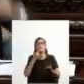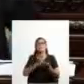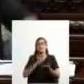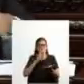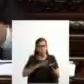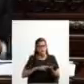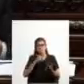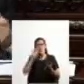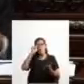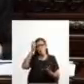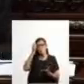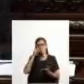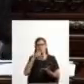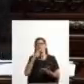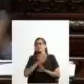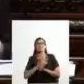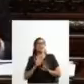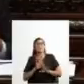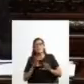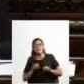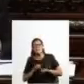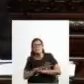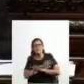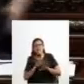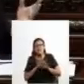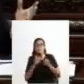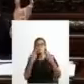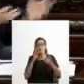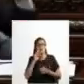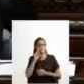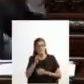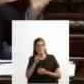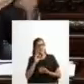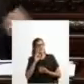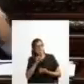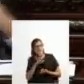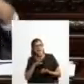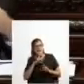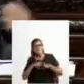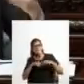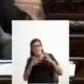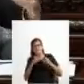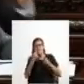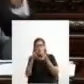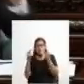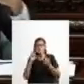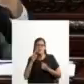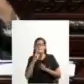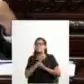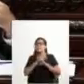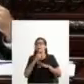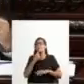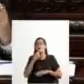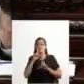los impuestos o van a pagar la luz es cuando dicen no, basta, ¿por qué? Pero no solo eso, miran y ven la fiesta y hacemos muy mal nosotros en el sistema